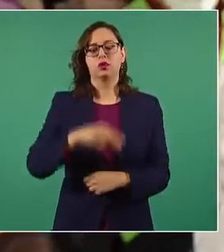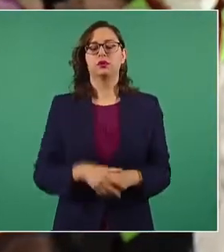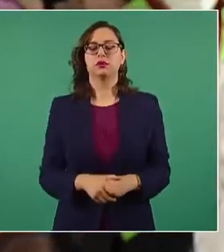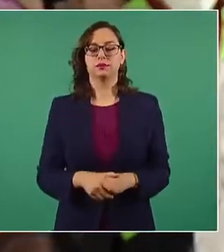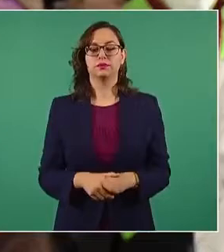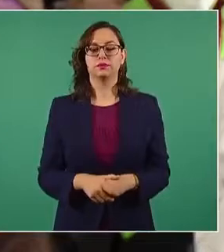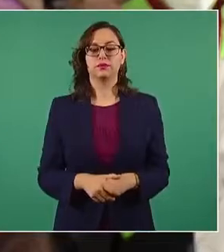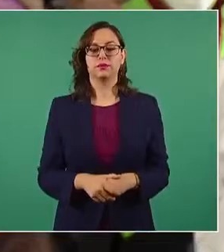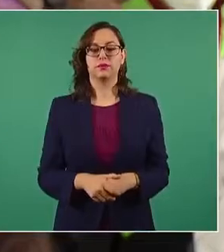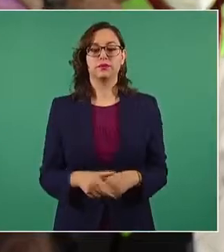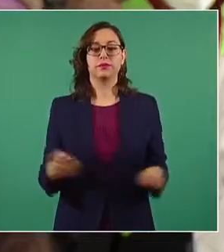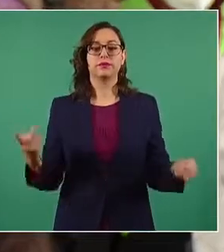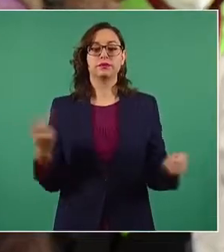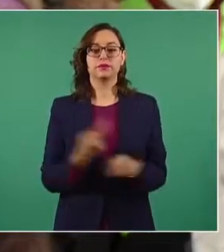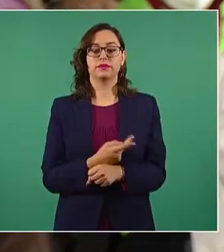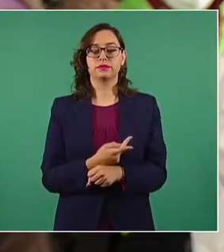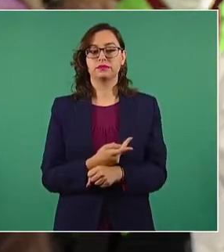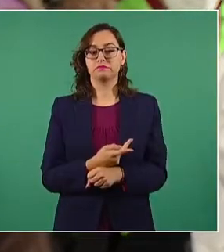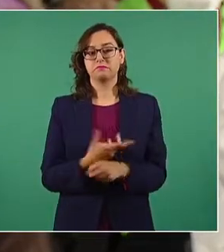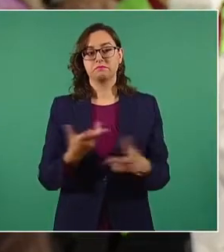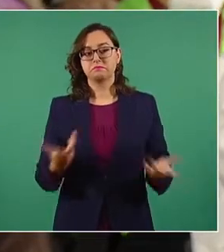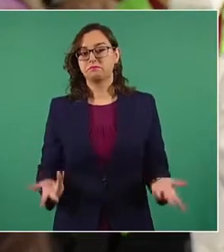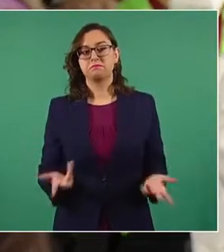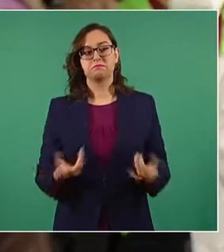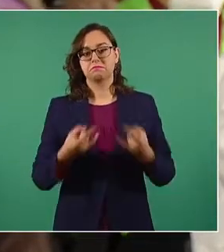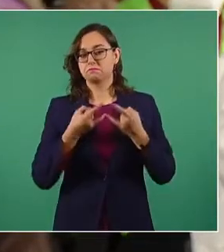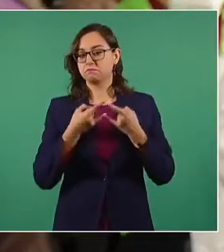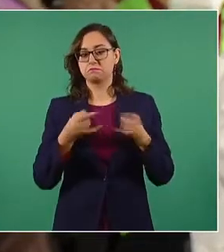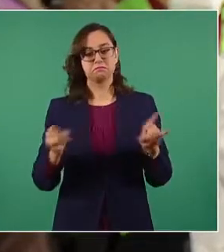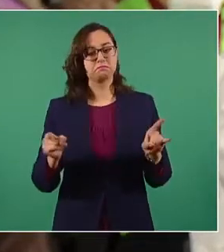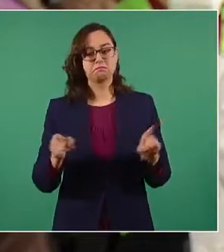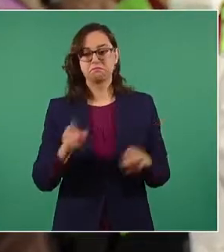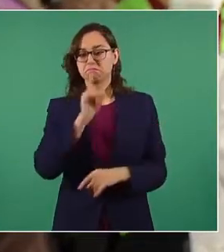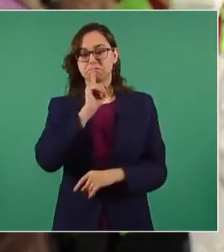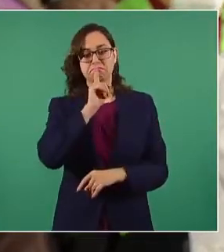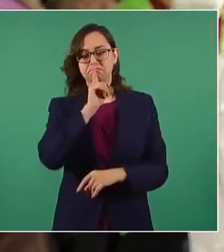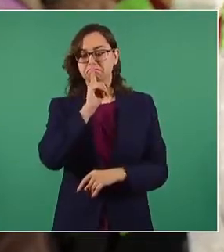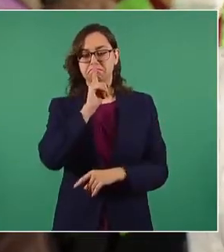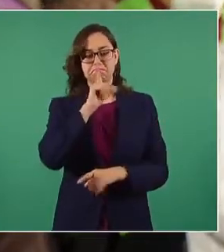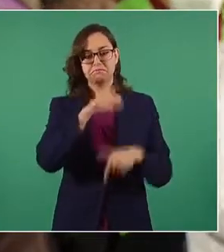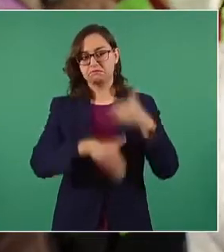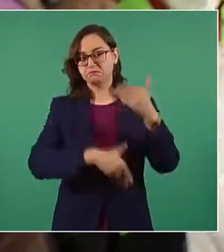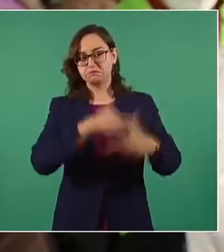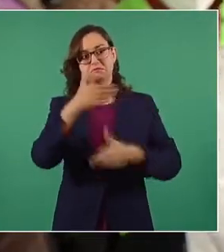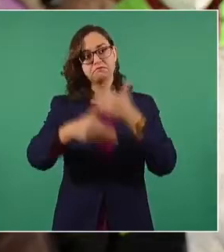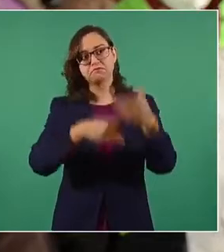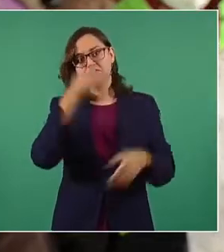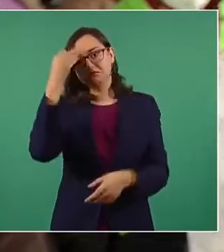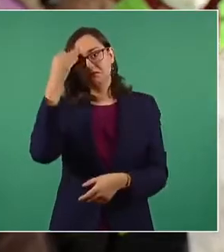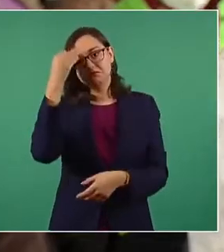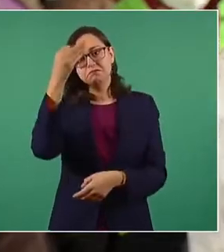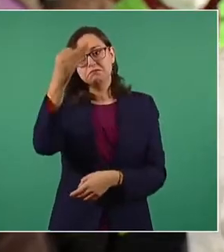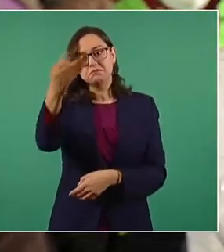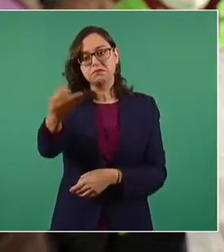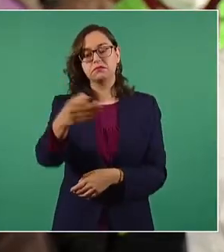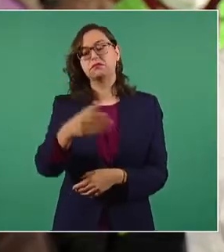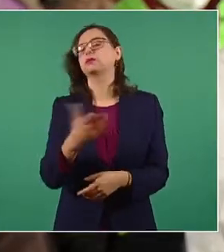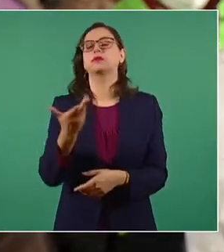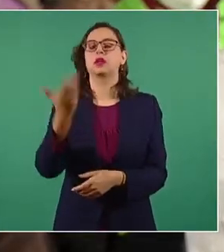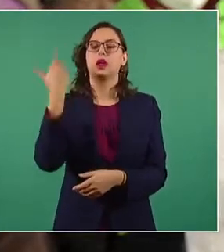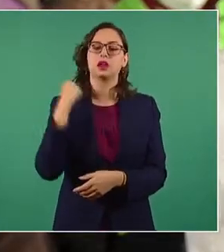pues que la frontera no va a ser reabierta a un corto plazo. El canciller Marcelo Ebrard dio a conocer esta